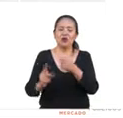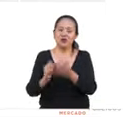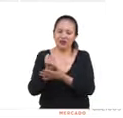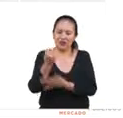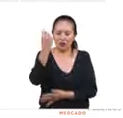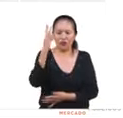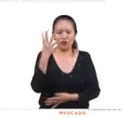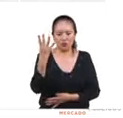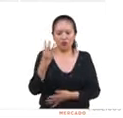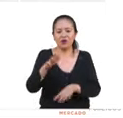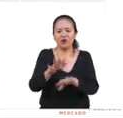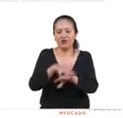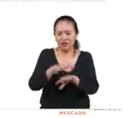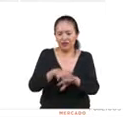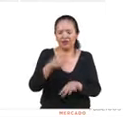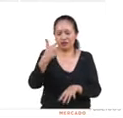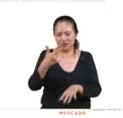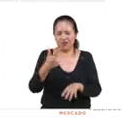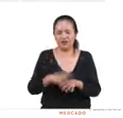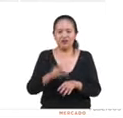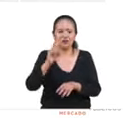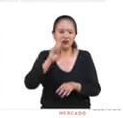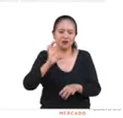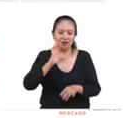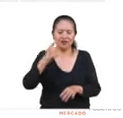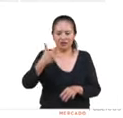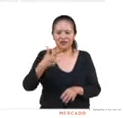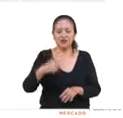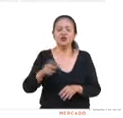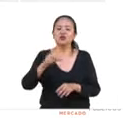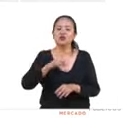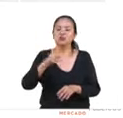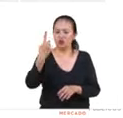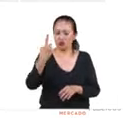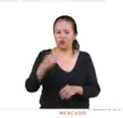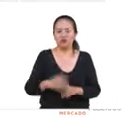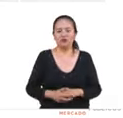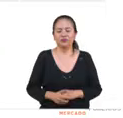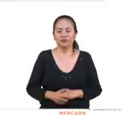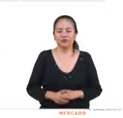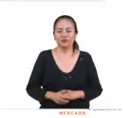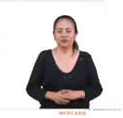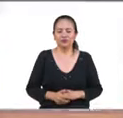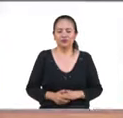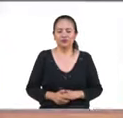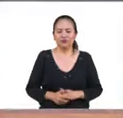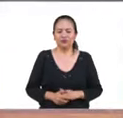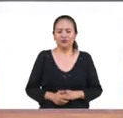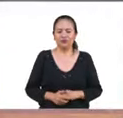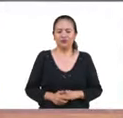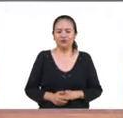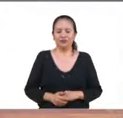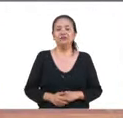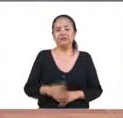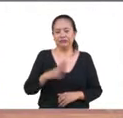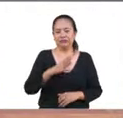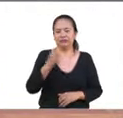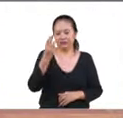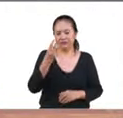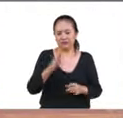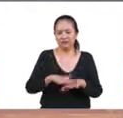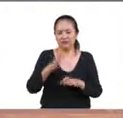4, Tlalpan 7, Becarranza 8 y Xochimilco 1. Digamos que son tres las prioritarias. Sí.